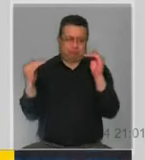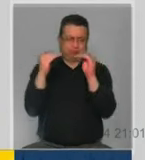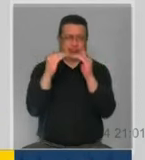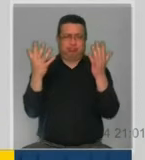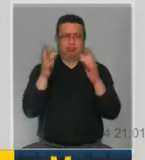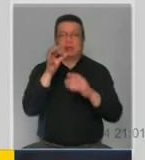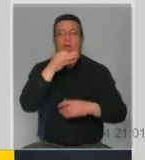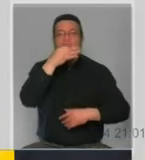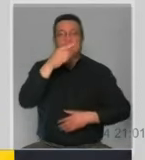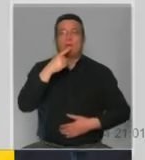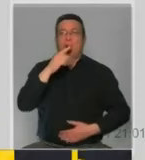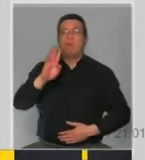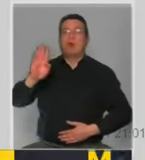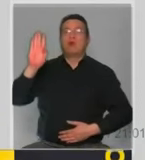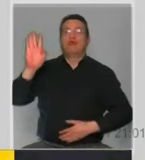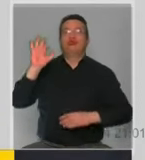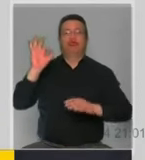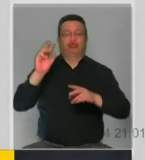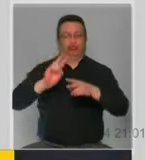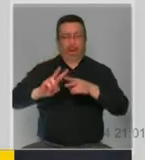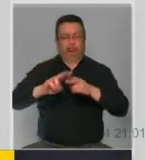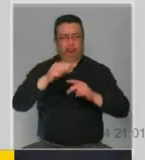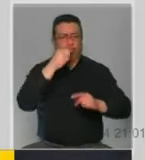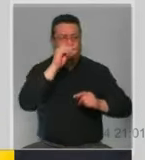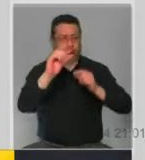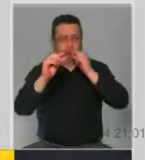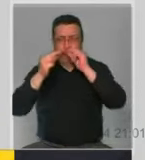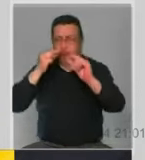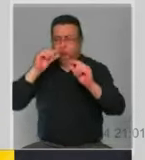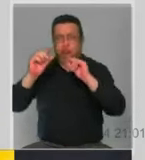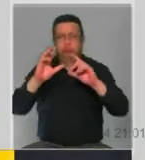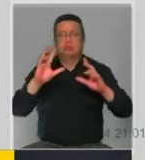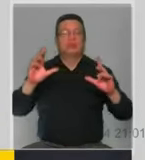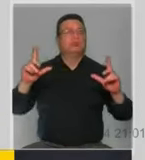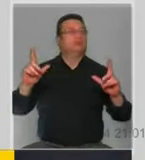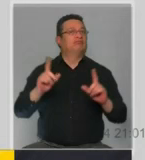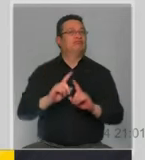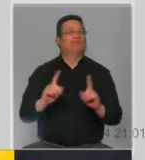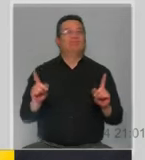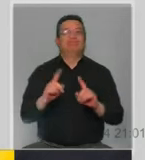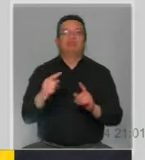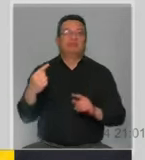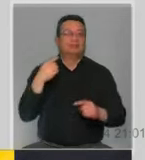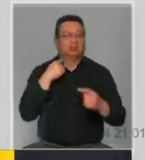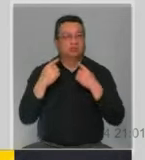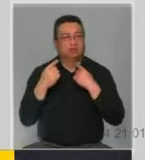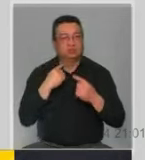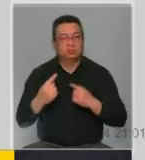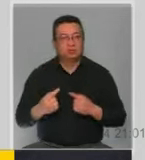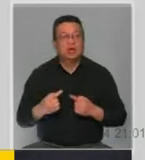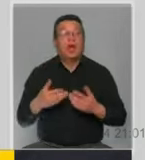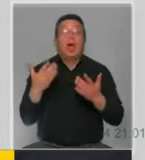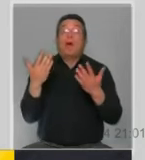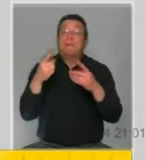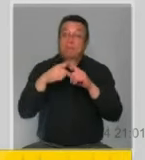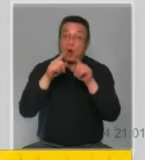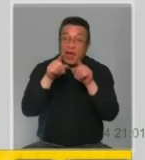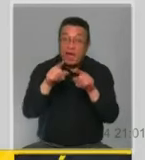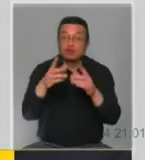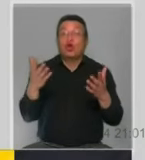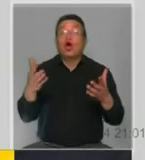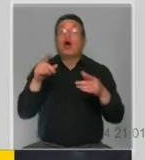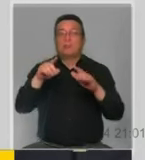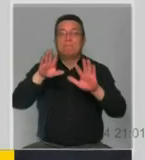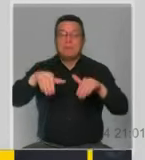promesas hechas por la empresa de reducir sustancialmente el número de afectados. Y es por eso que continúan